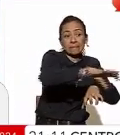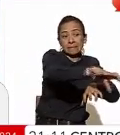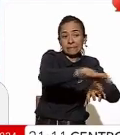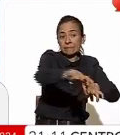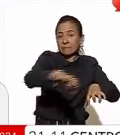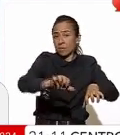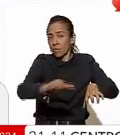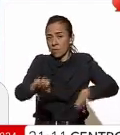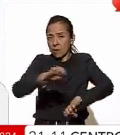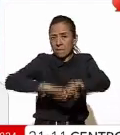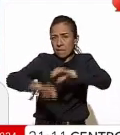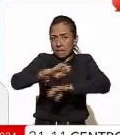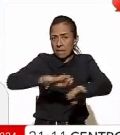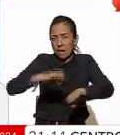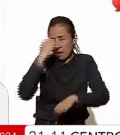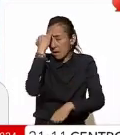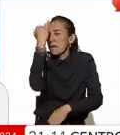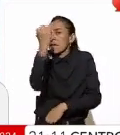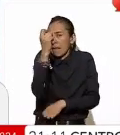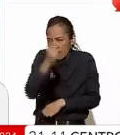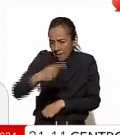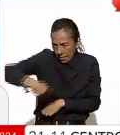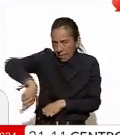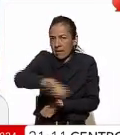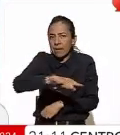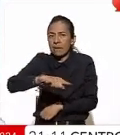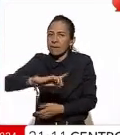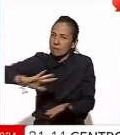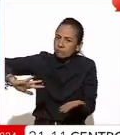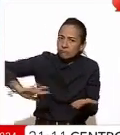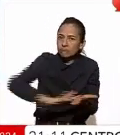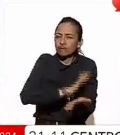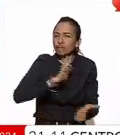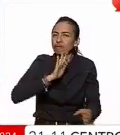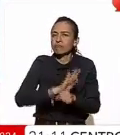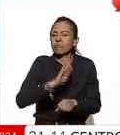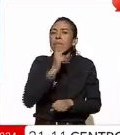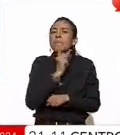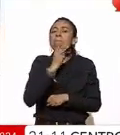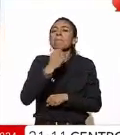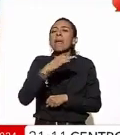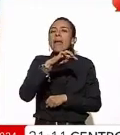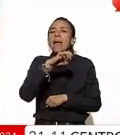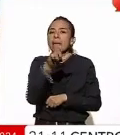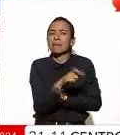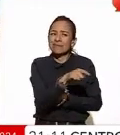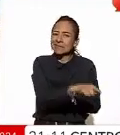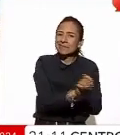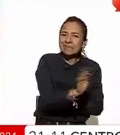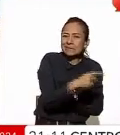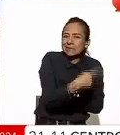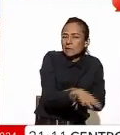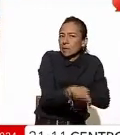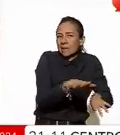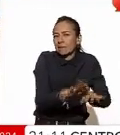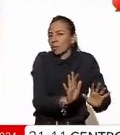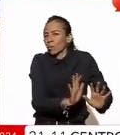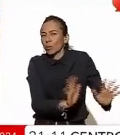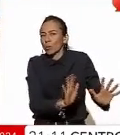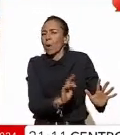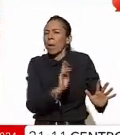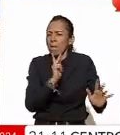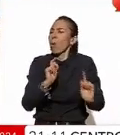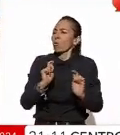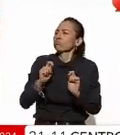supuestamente, así se planteó, ayudar a Pemex y aliviar cierta carga en actividades que no necesariamente debería de ocuparse para su